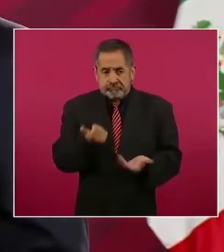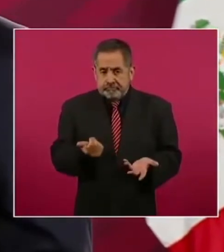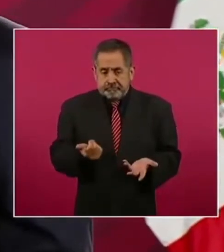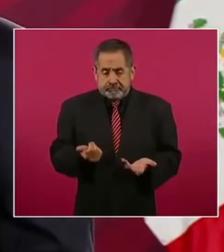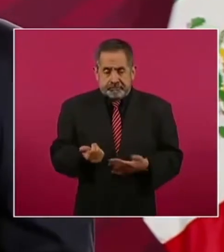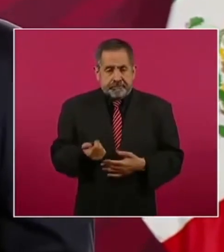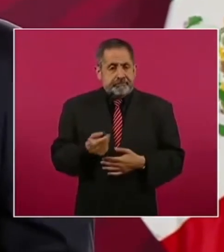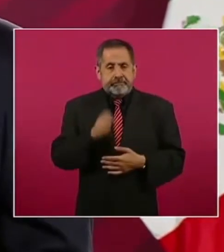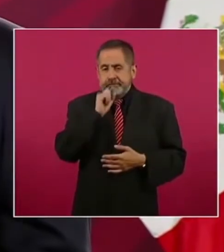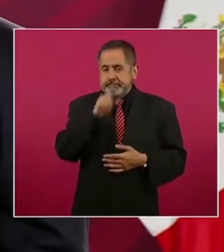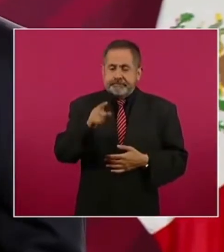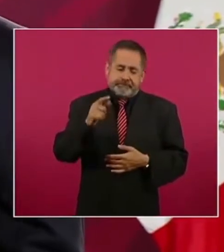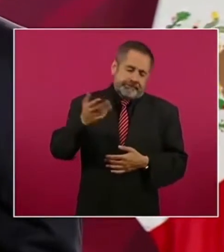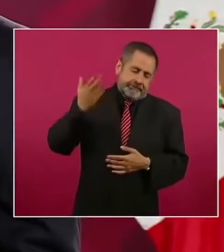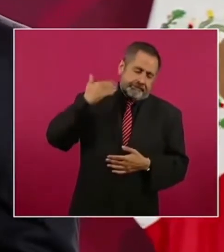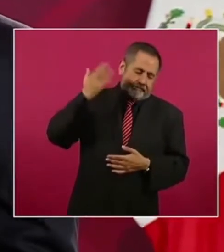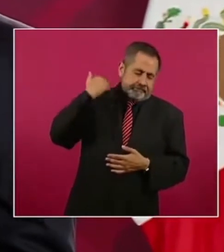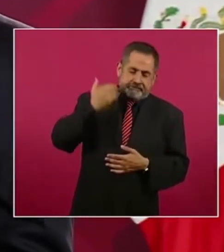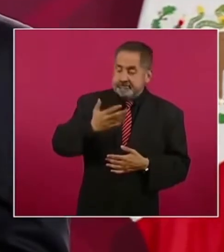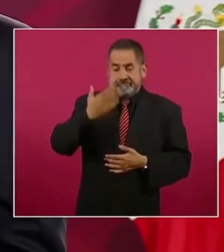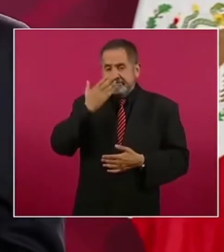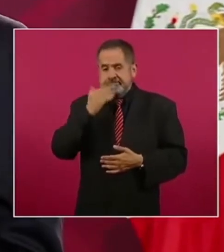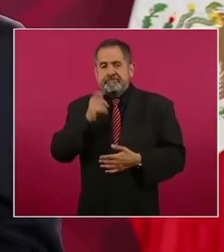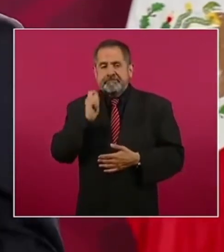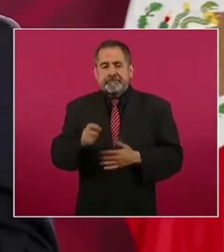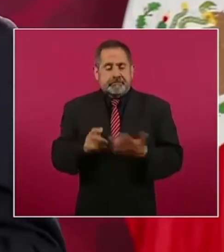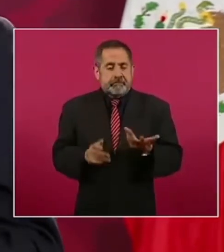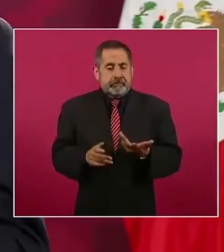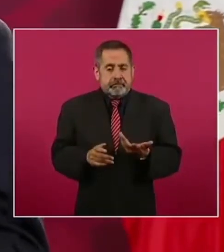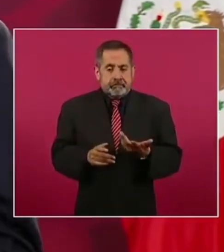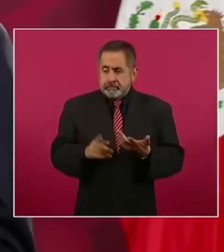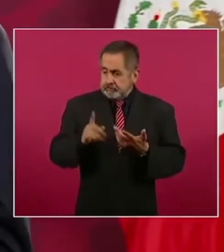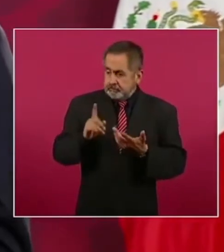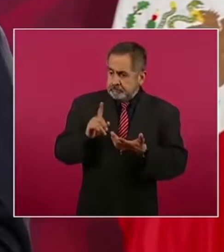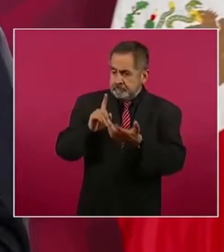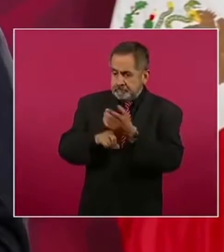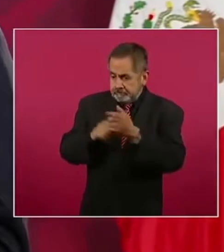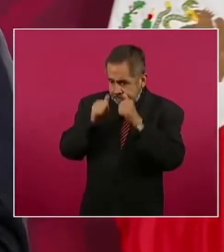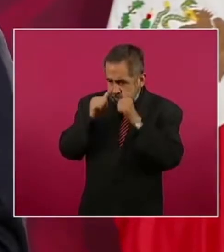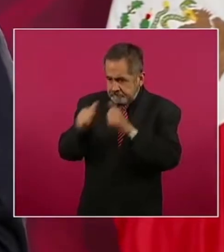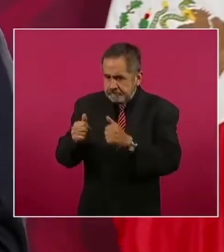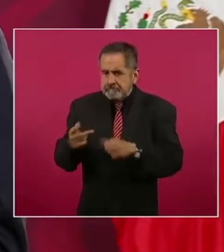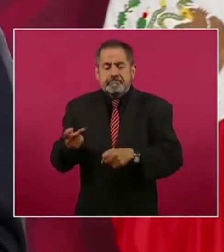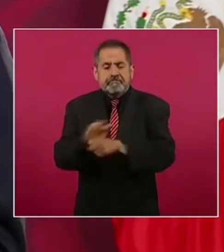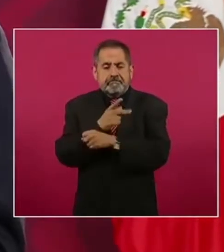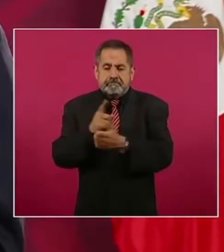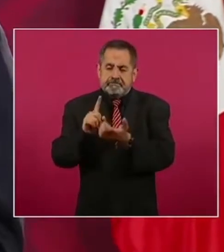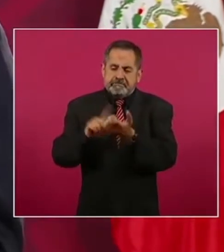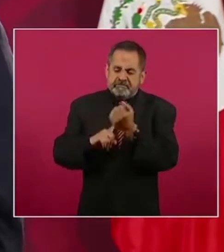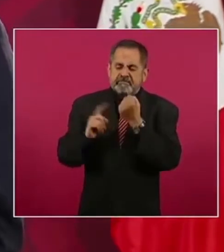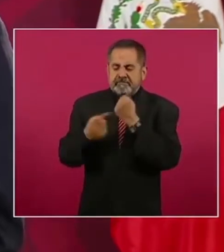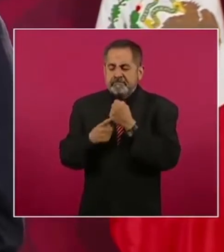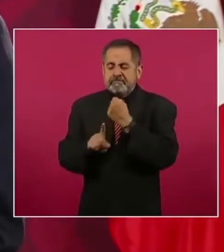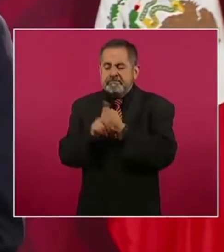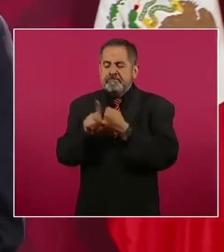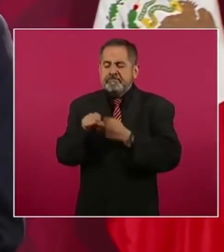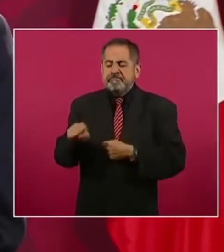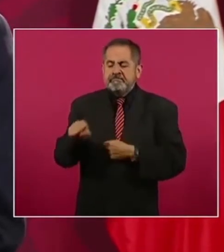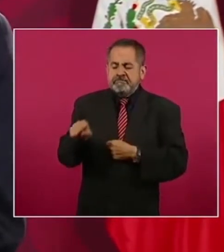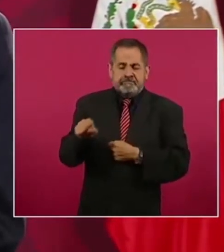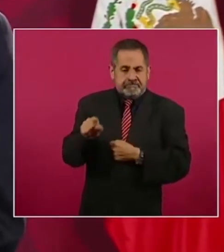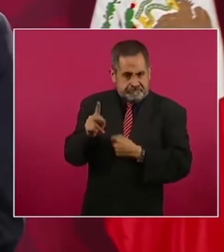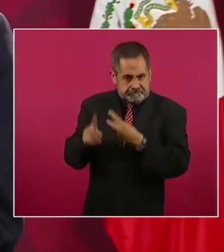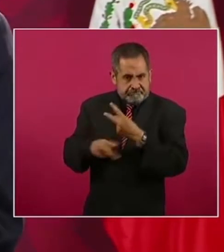sucedía de que se atendiera el problema